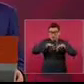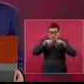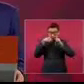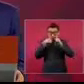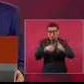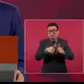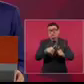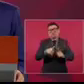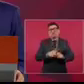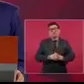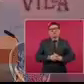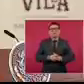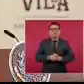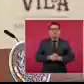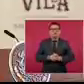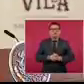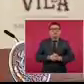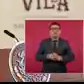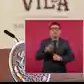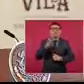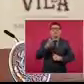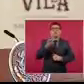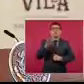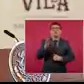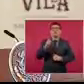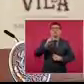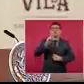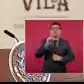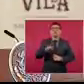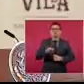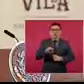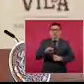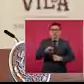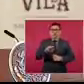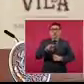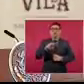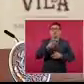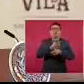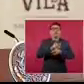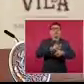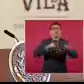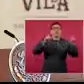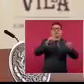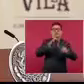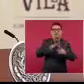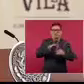en esencia, lo que significa la democracia.